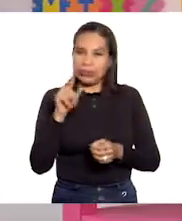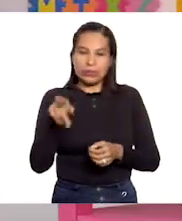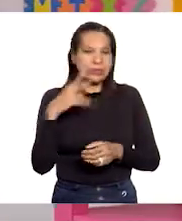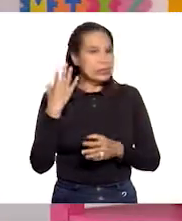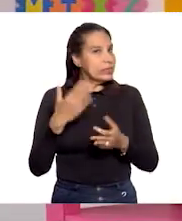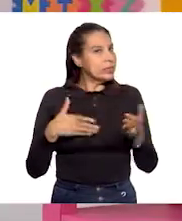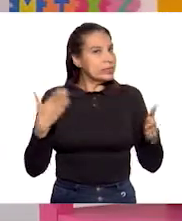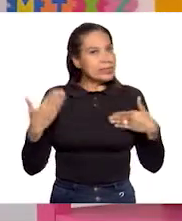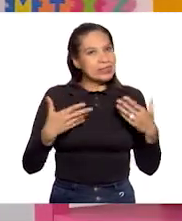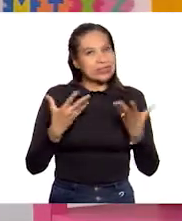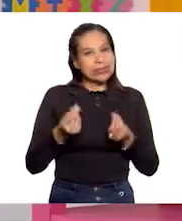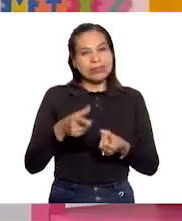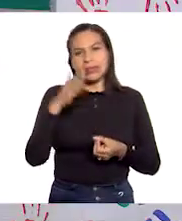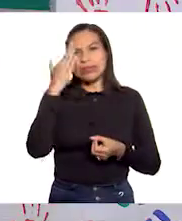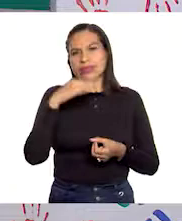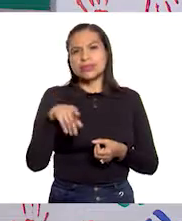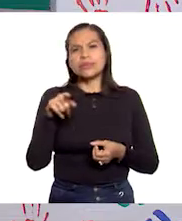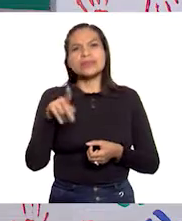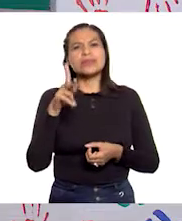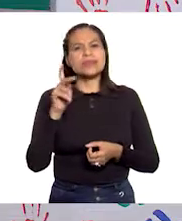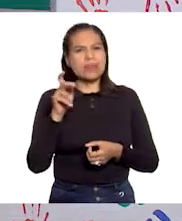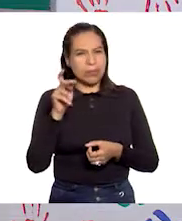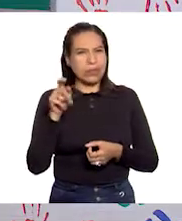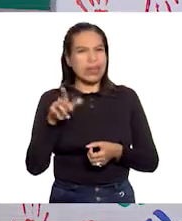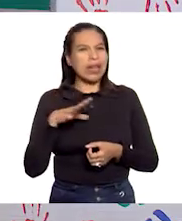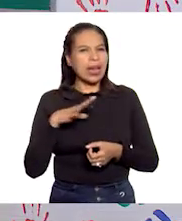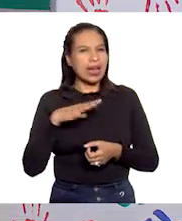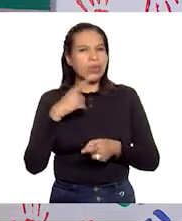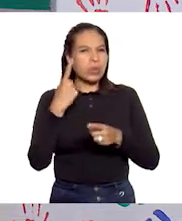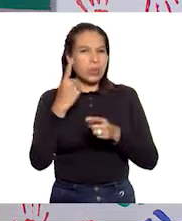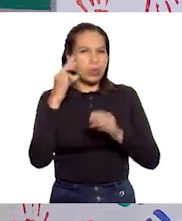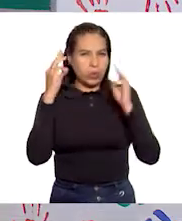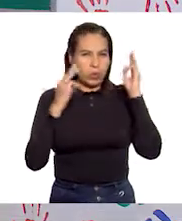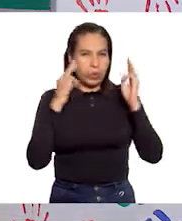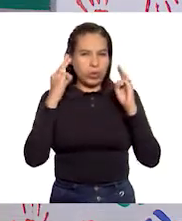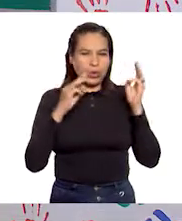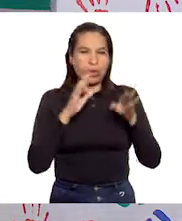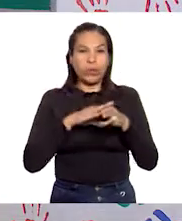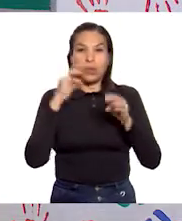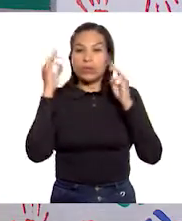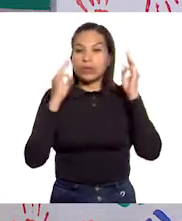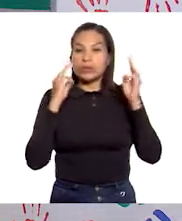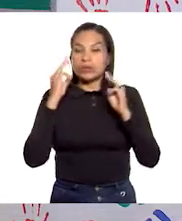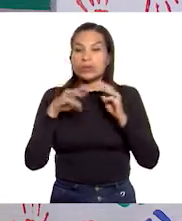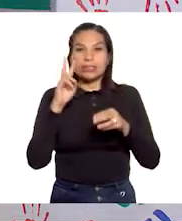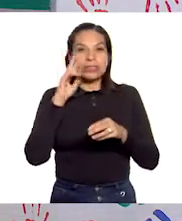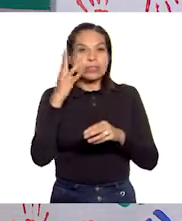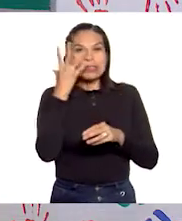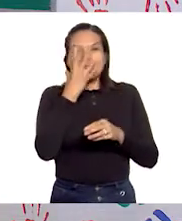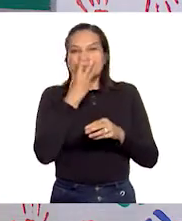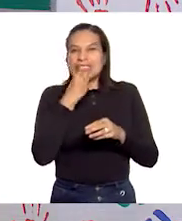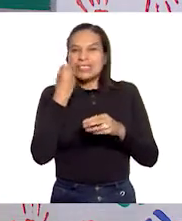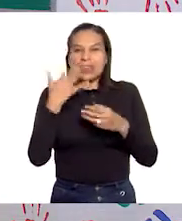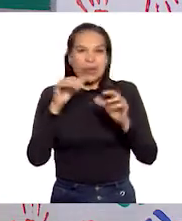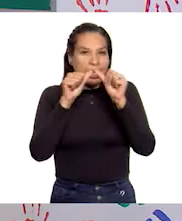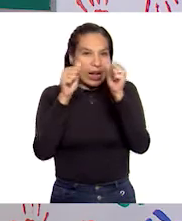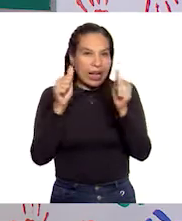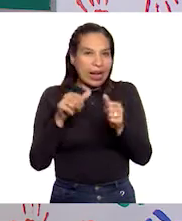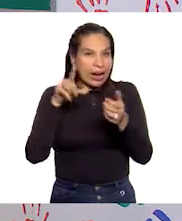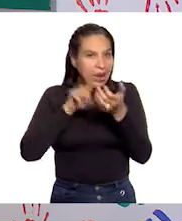bien divertidos. ¿Y sabías, Pepe, que hay un museo que es en sí el museo, una obra de arte?